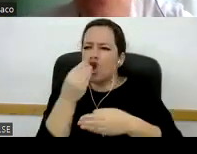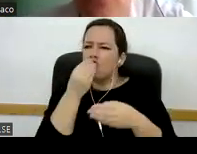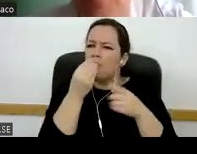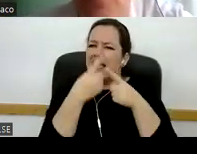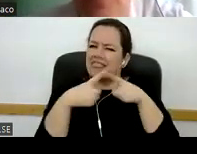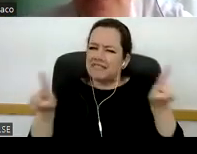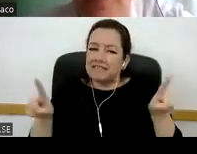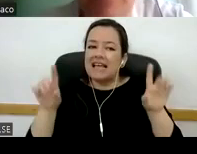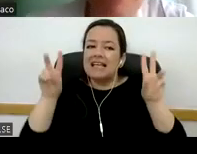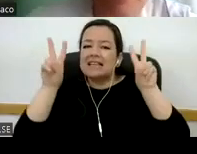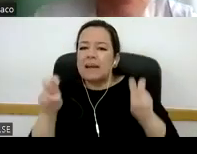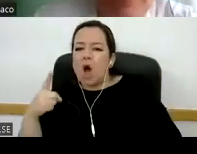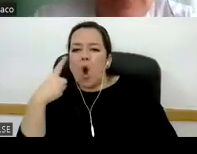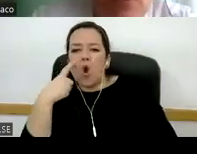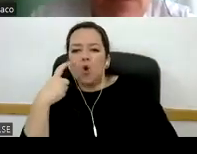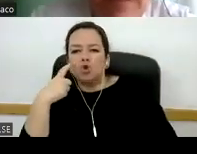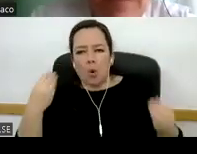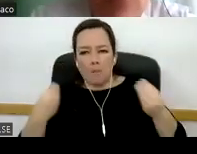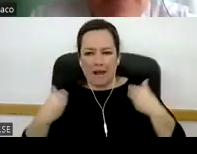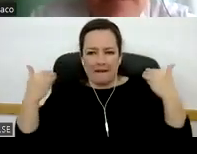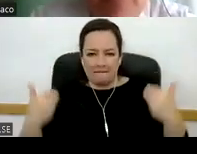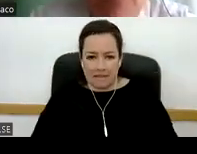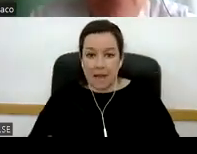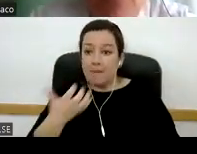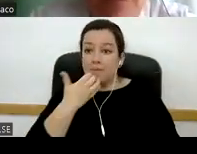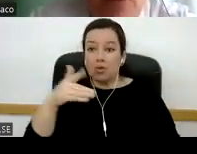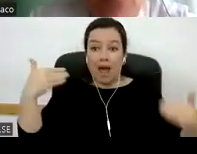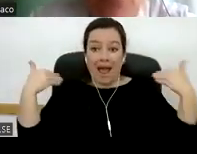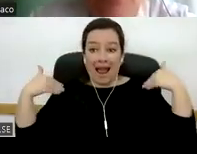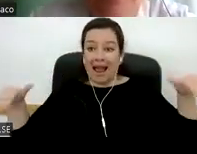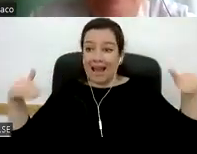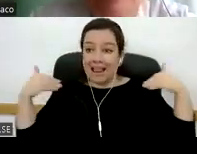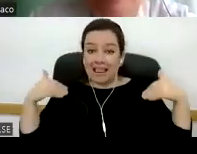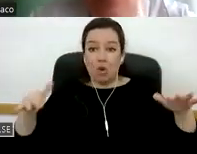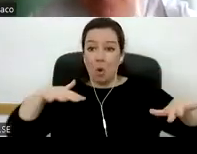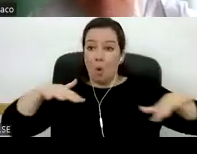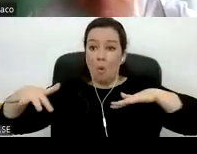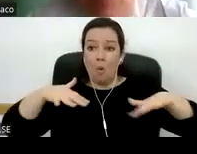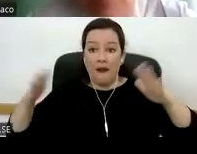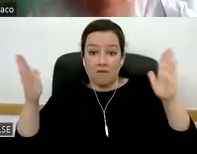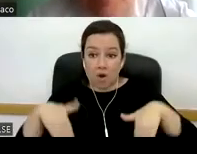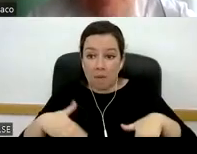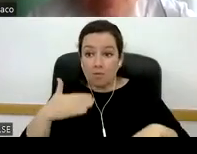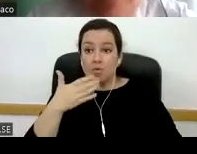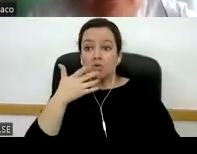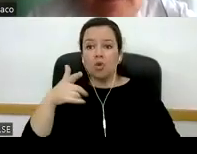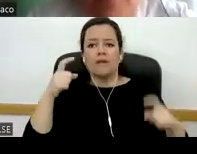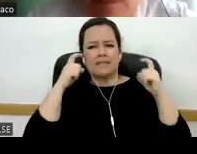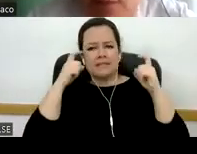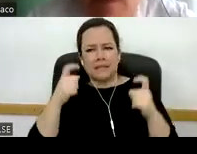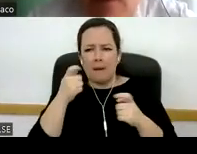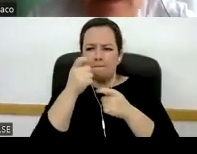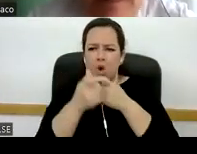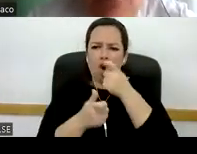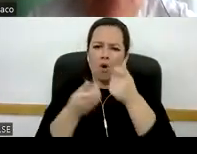relación con nuestros hábitos de vida. Por ejemplo, la ausencia de ejercicio físico aeróbico, si lo revertimos, es decir, si empezamos a hacer ejercicio